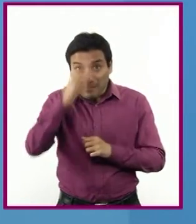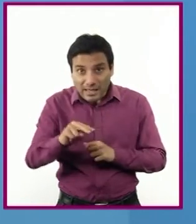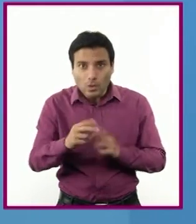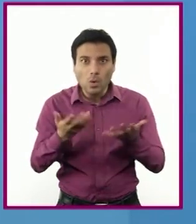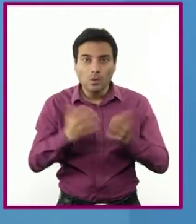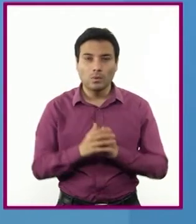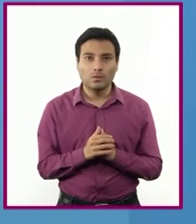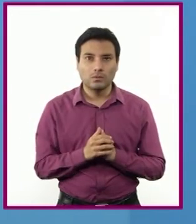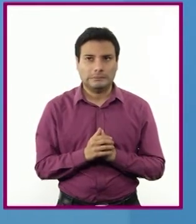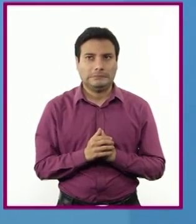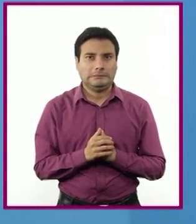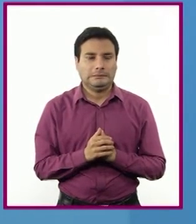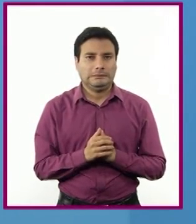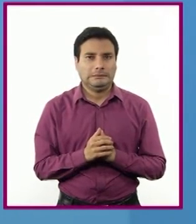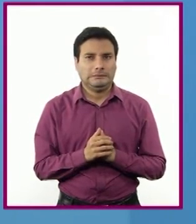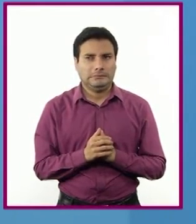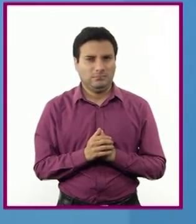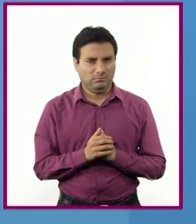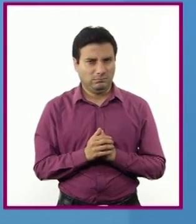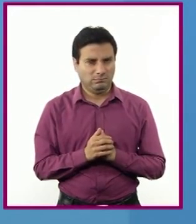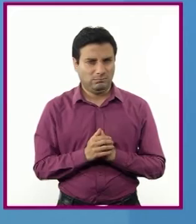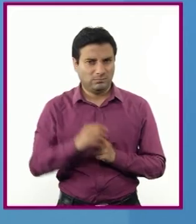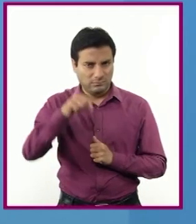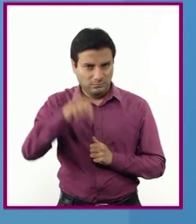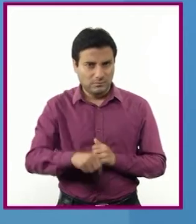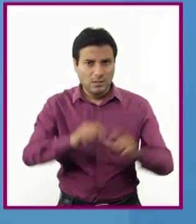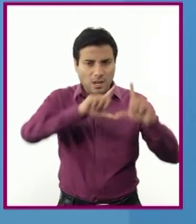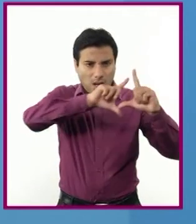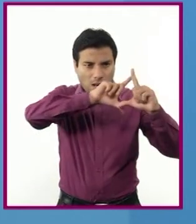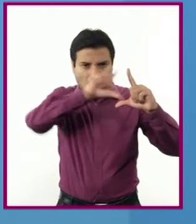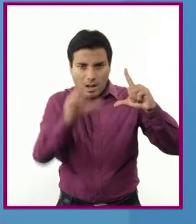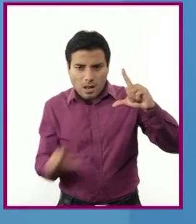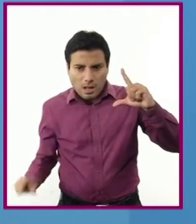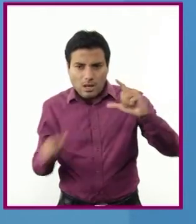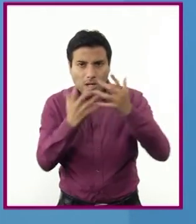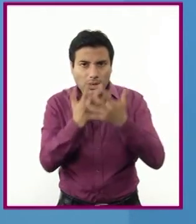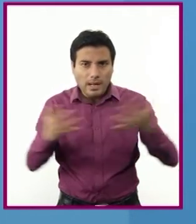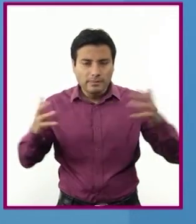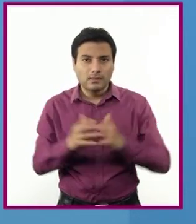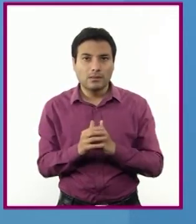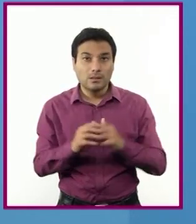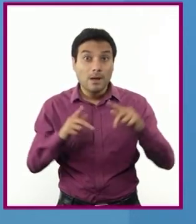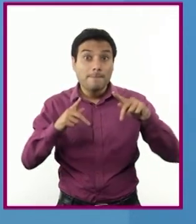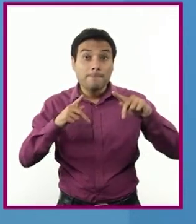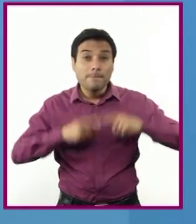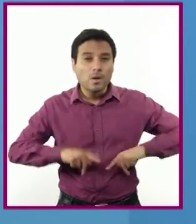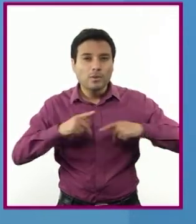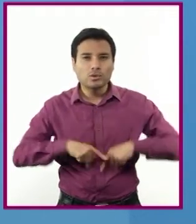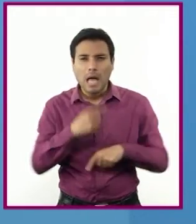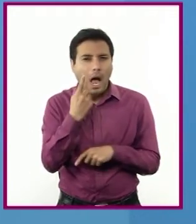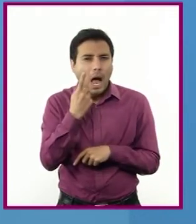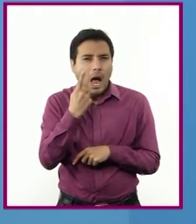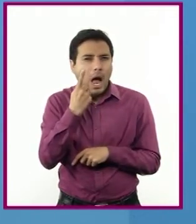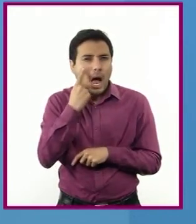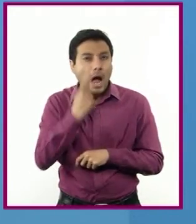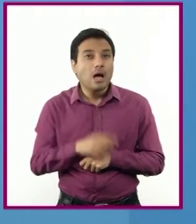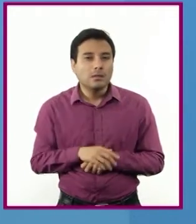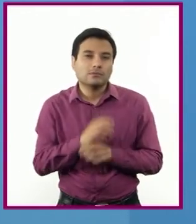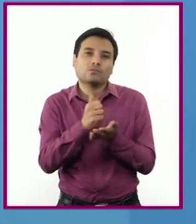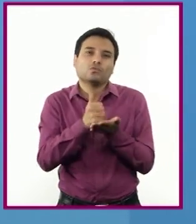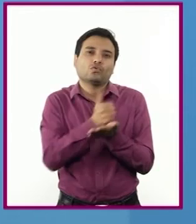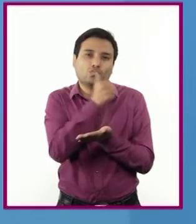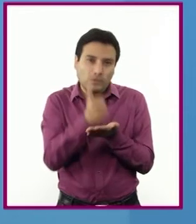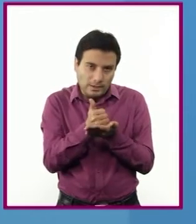país, en donde, a pesar de la extensión territorial, nuestra población se concentra principalmente en las